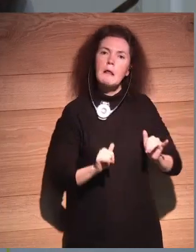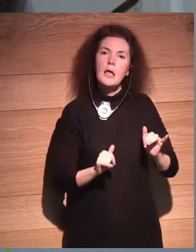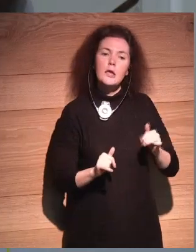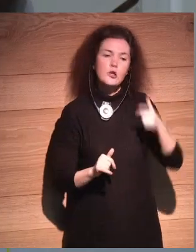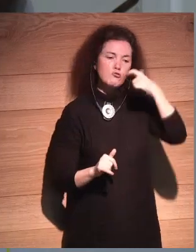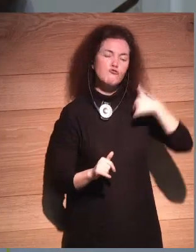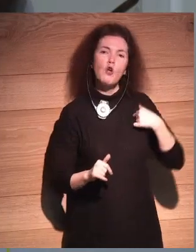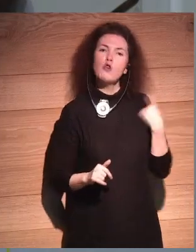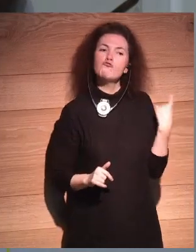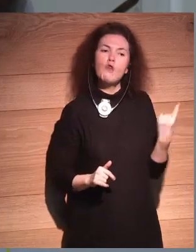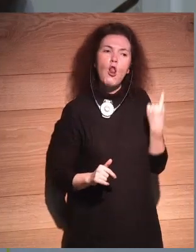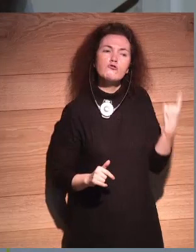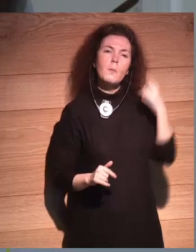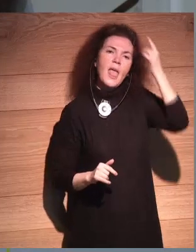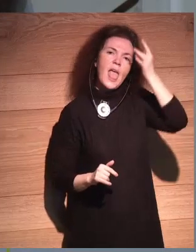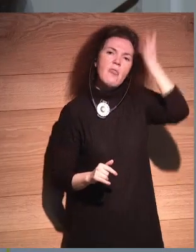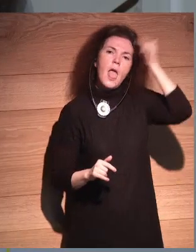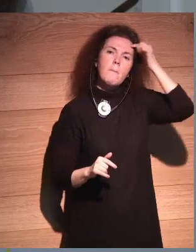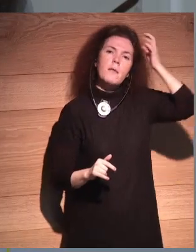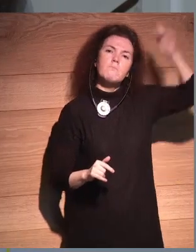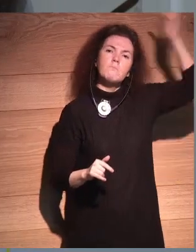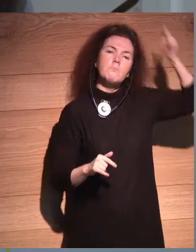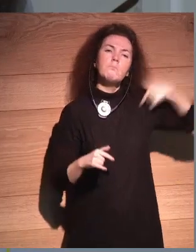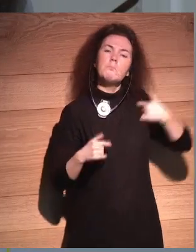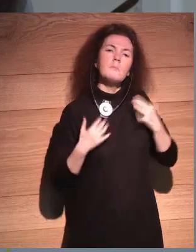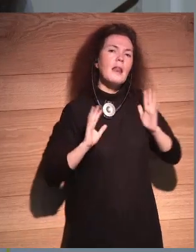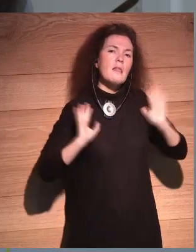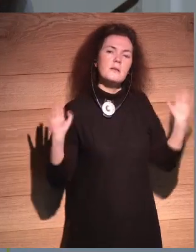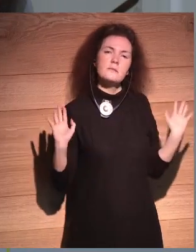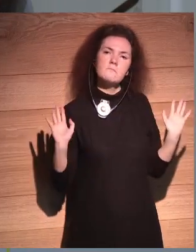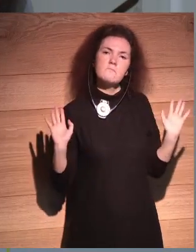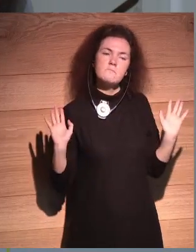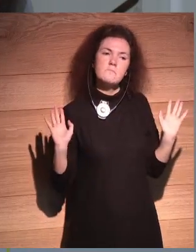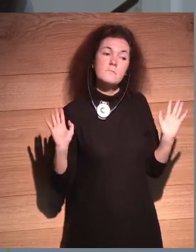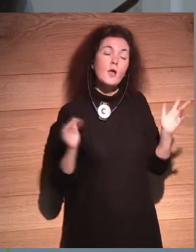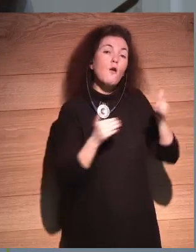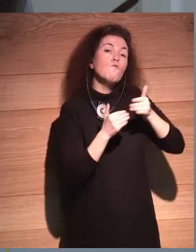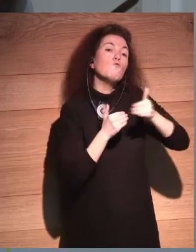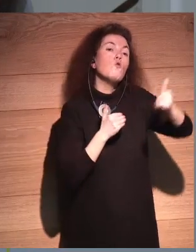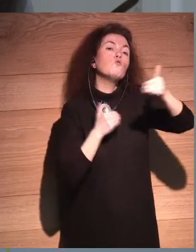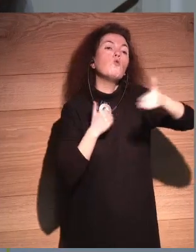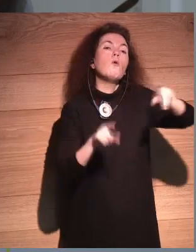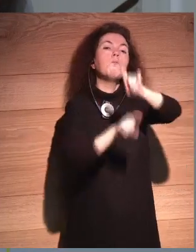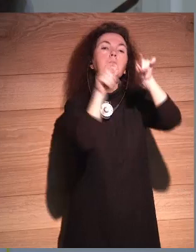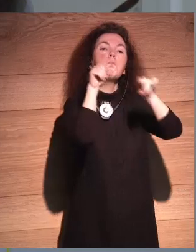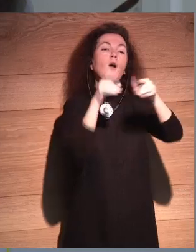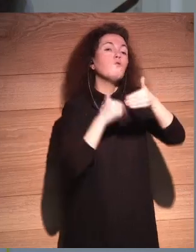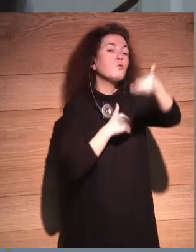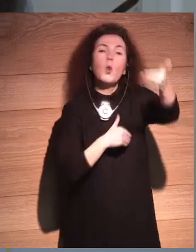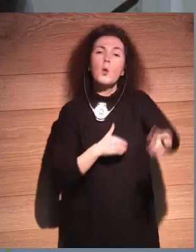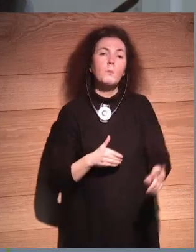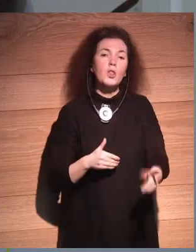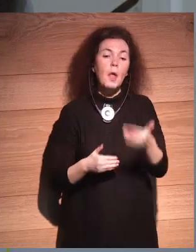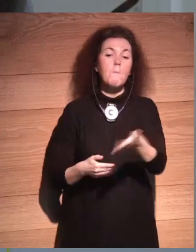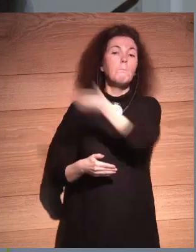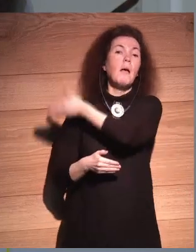yo solo, con mis propias ideas y mis pensamientos. El futuro carecía ya de importancia, el pasado no me